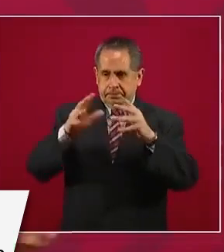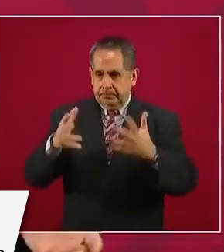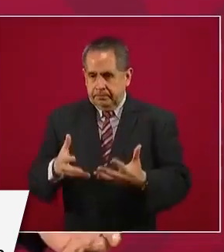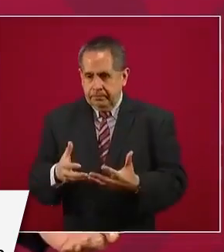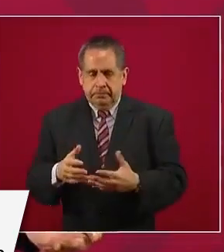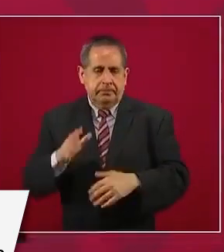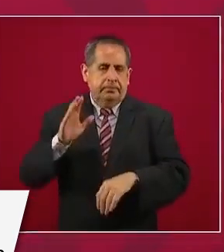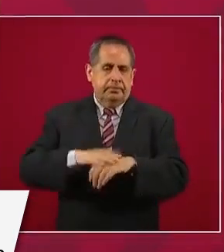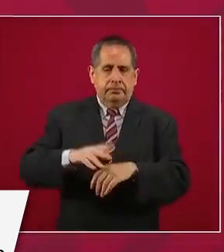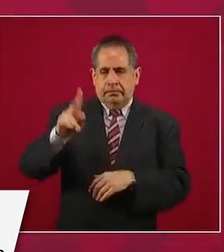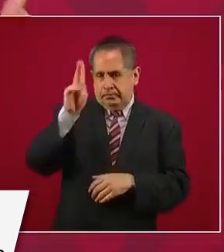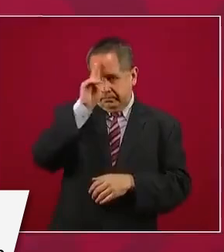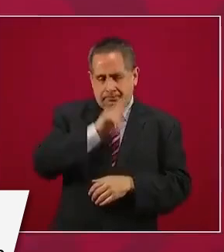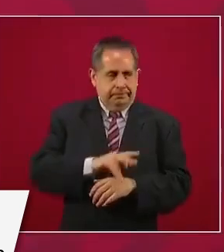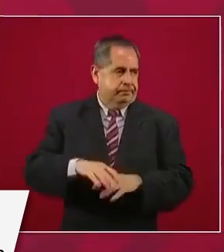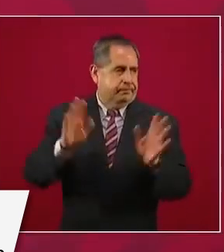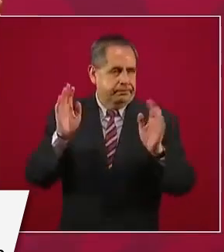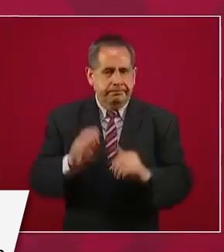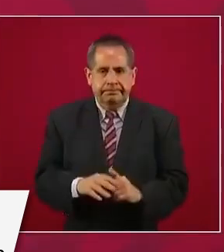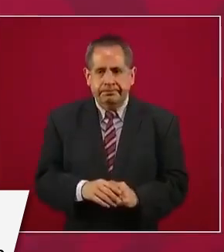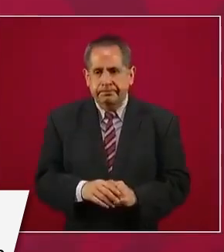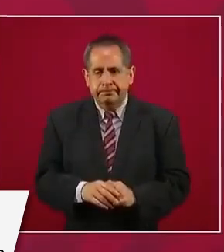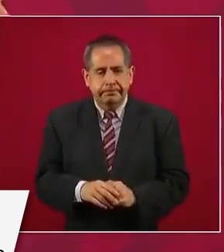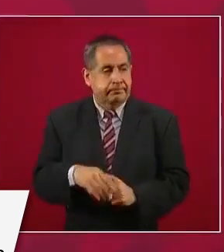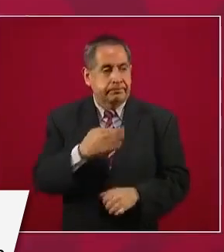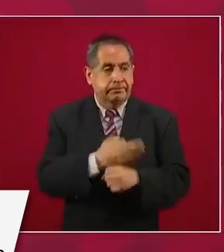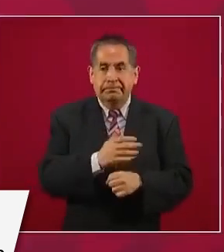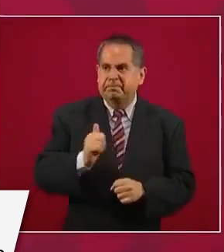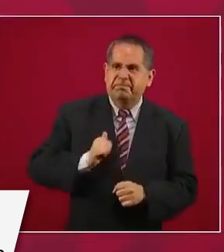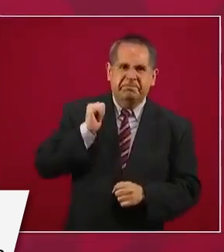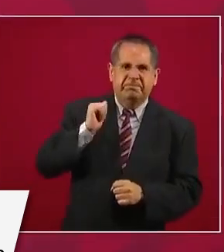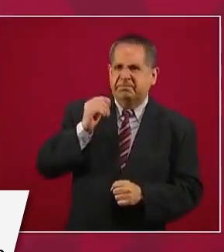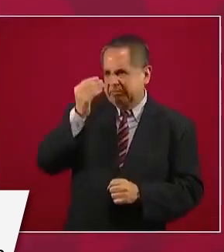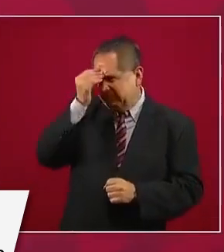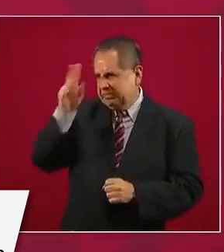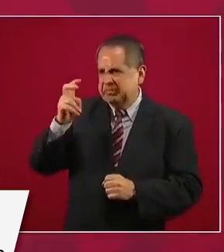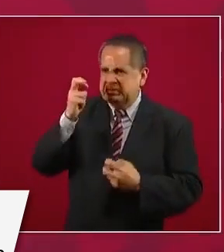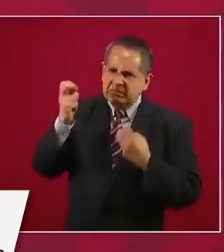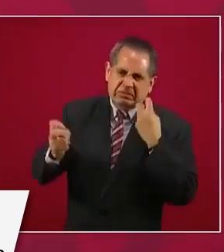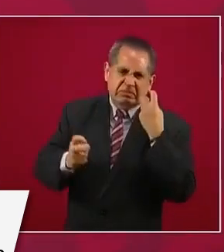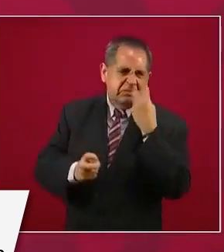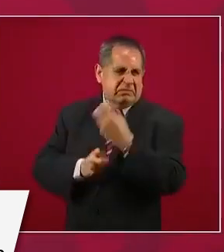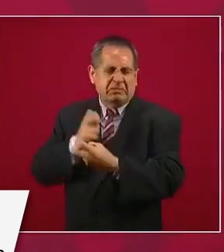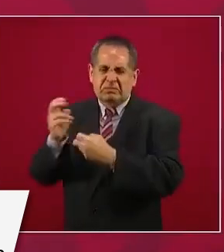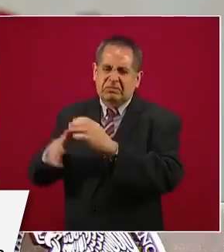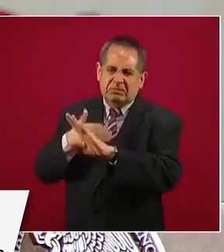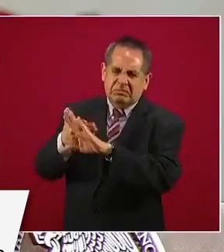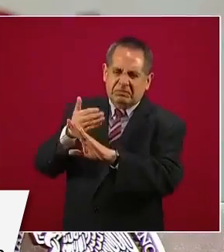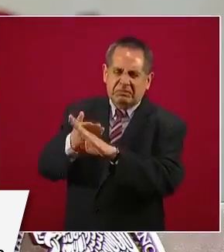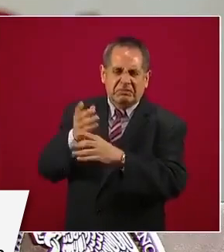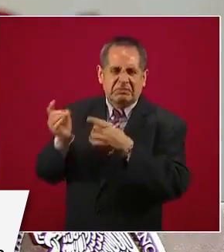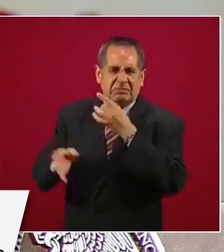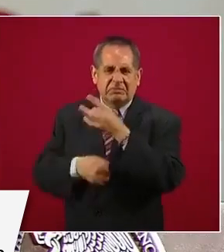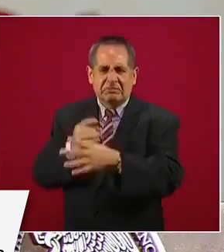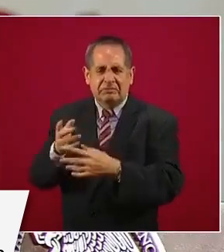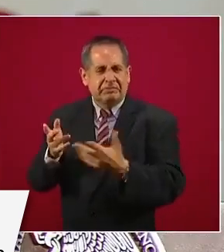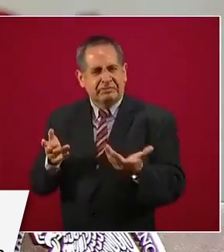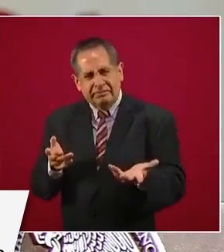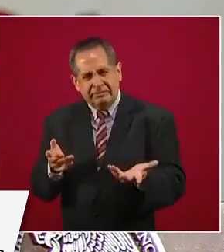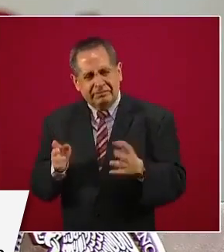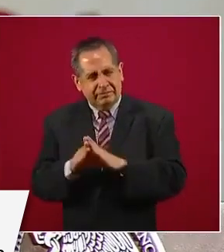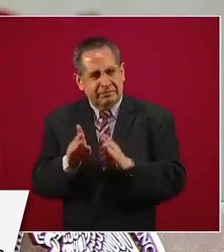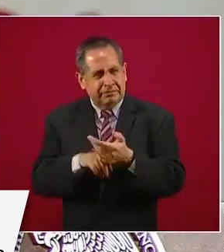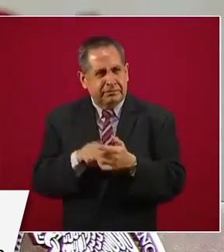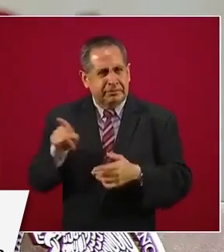pues era la oportunidad para dar rienda suelta